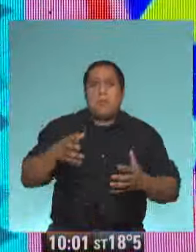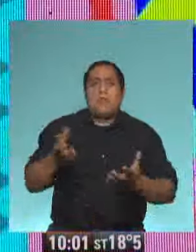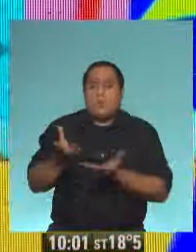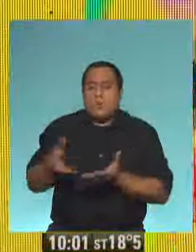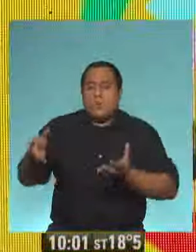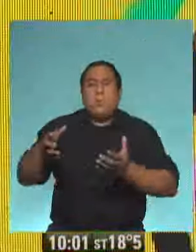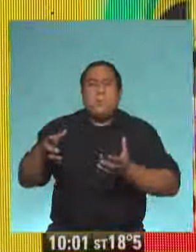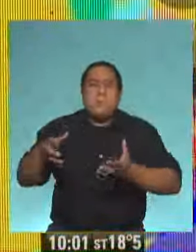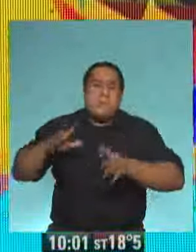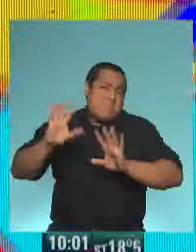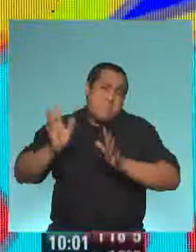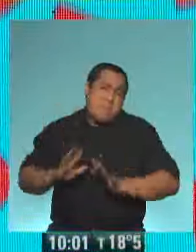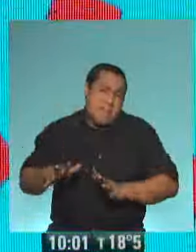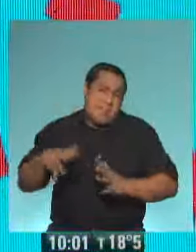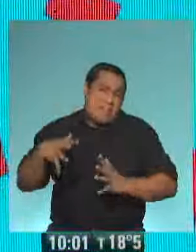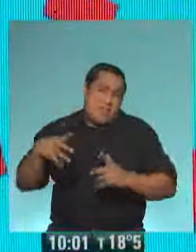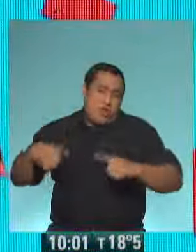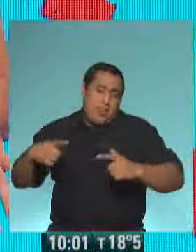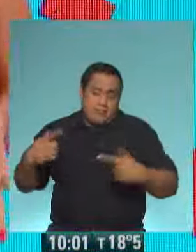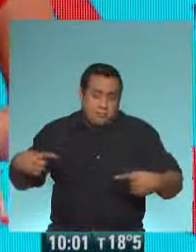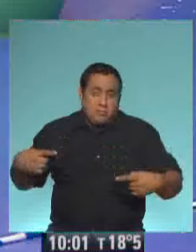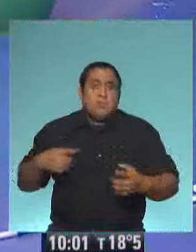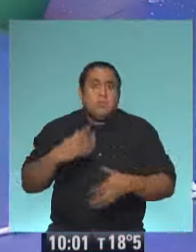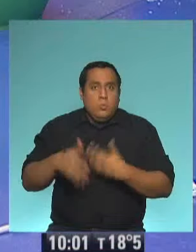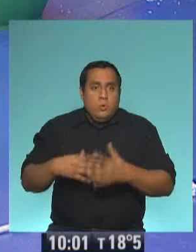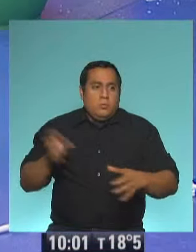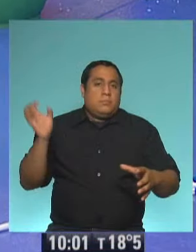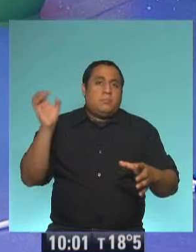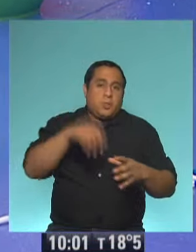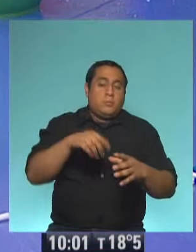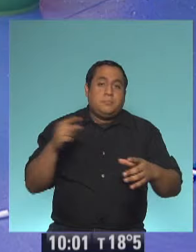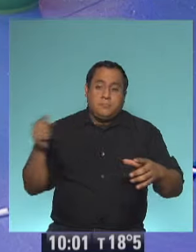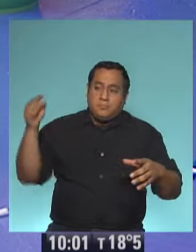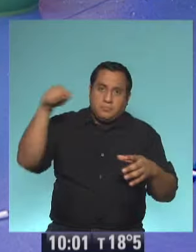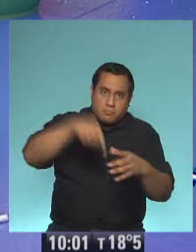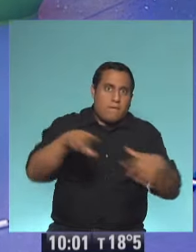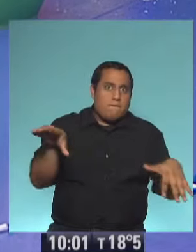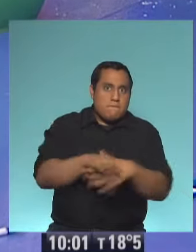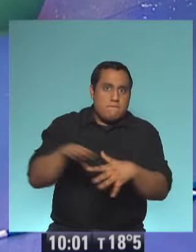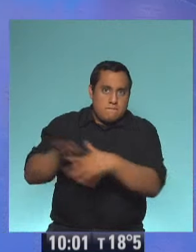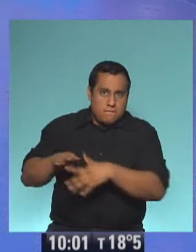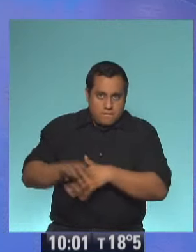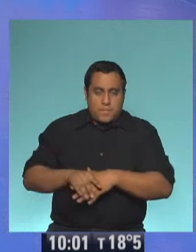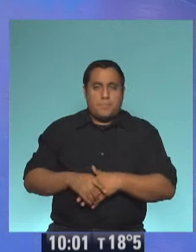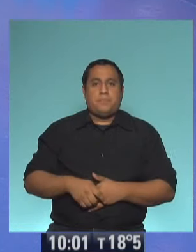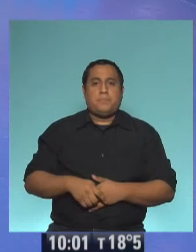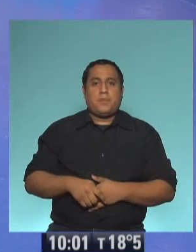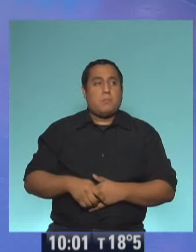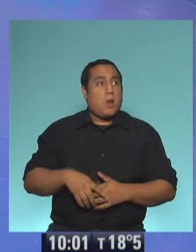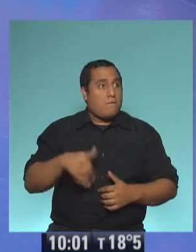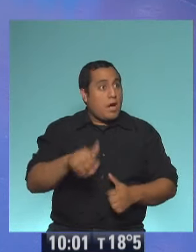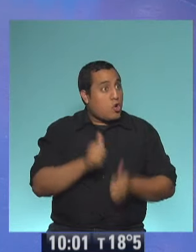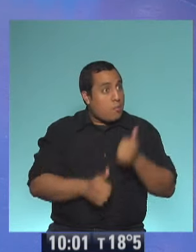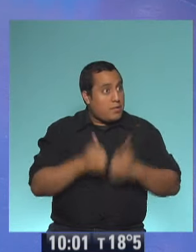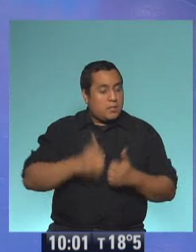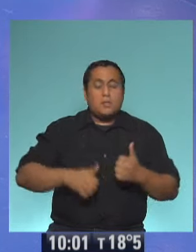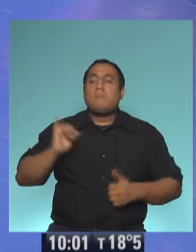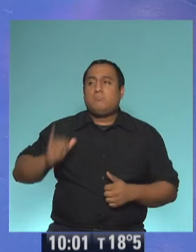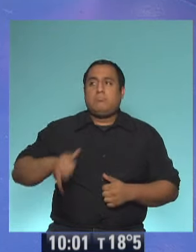torta y vamos a jugar a embocar. Dale. Porque tenemos que practicar la puntería. Sí, mira. ¿Va a haber una competencia? Sí,